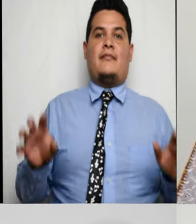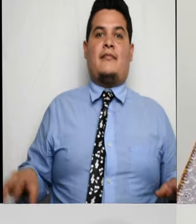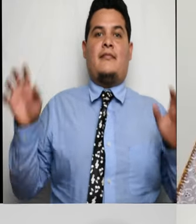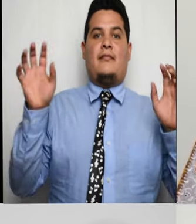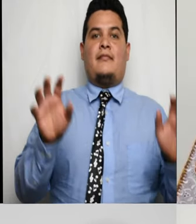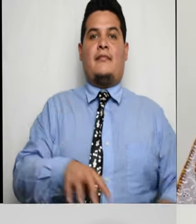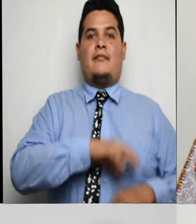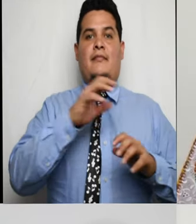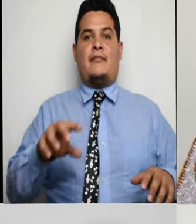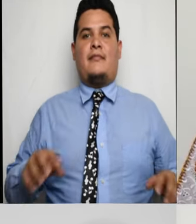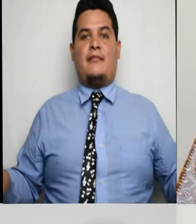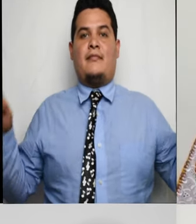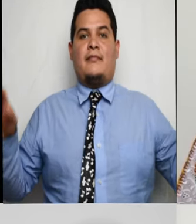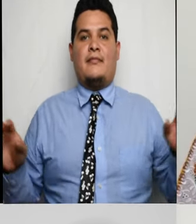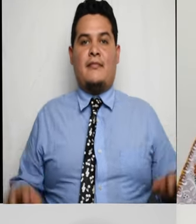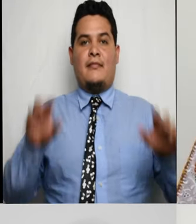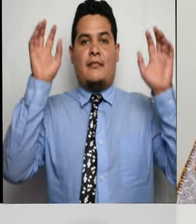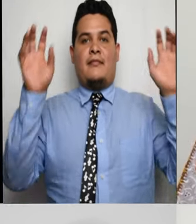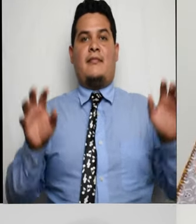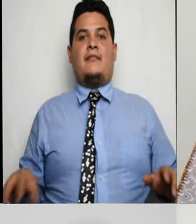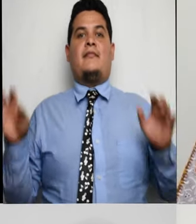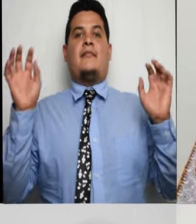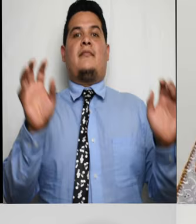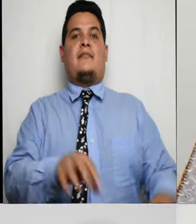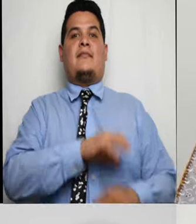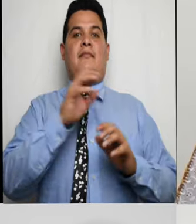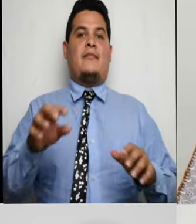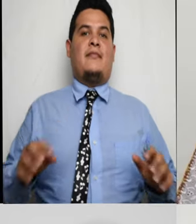choque sangriento